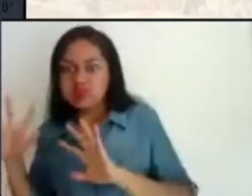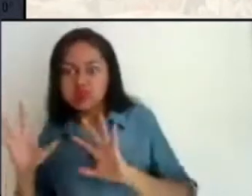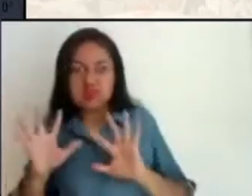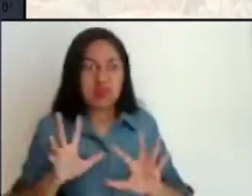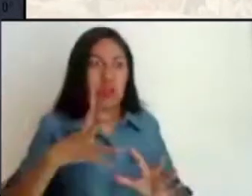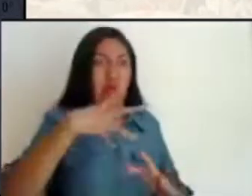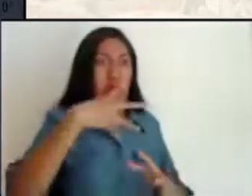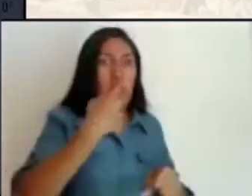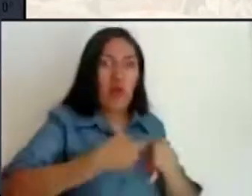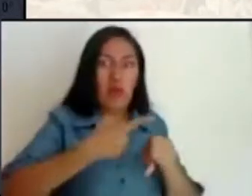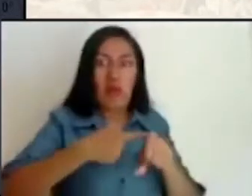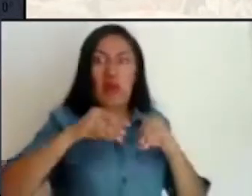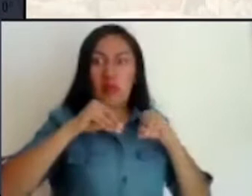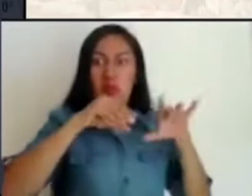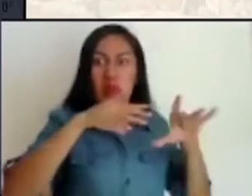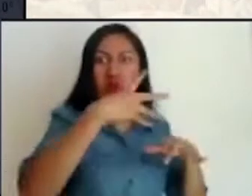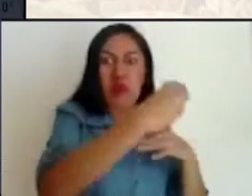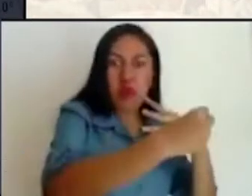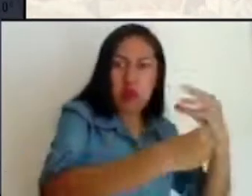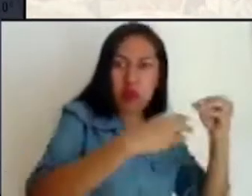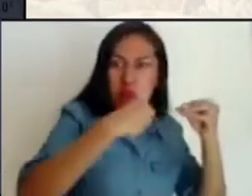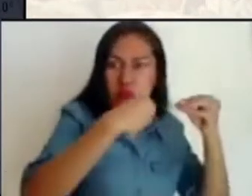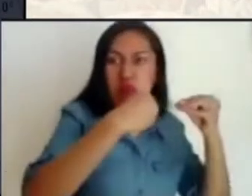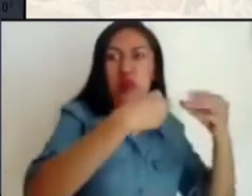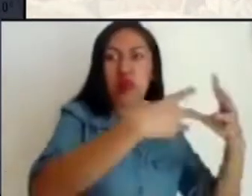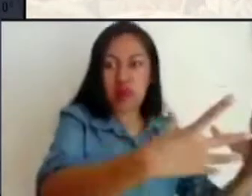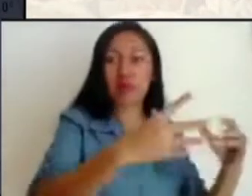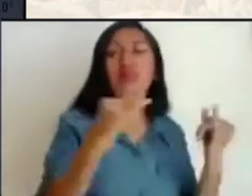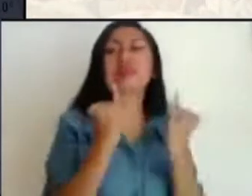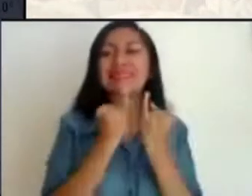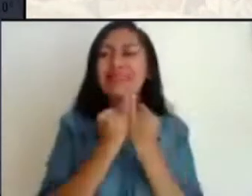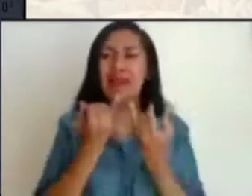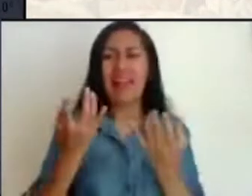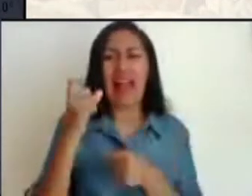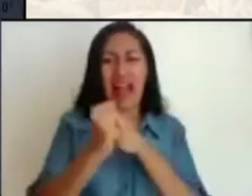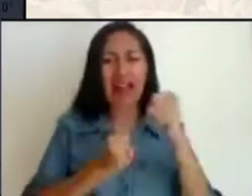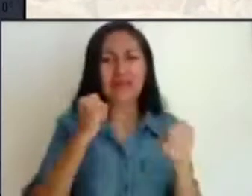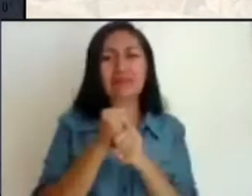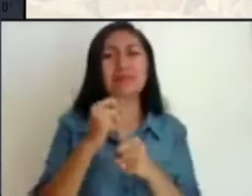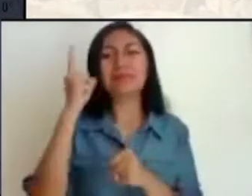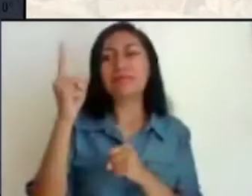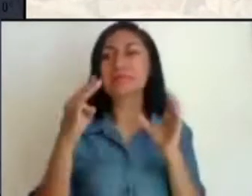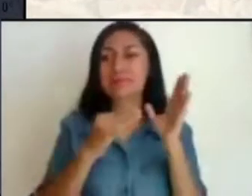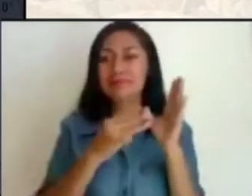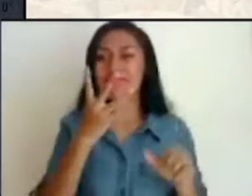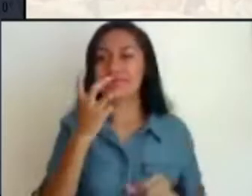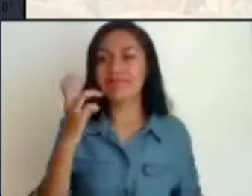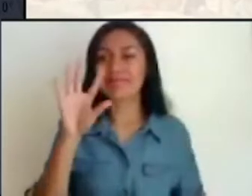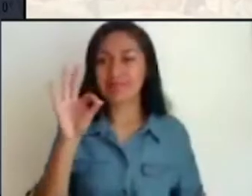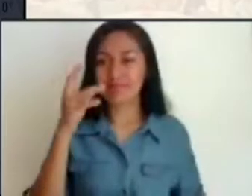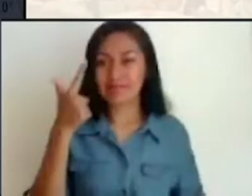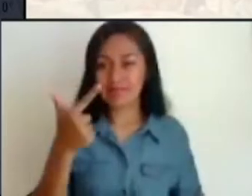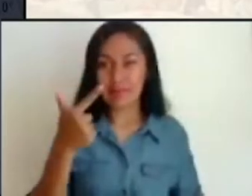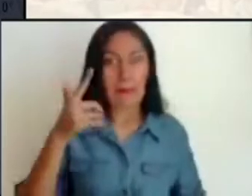en 1347, pasa a Marsella, Pisa, Ragusa, Venecia y se propaga por toda Europa.